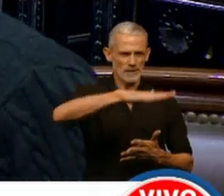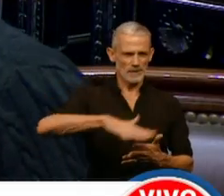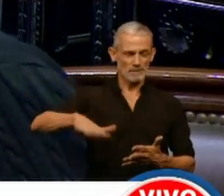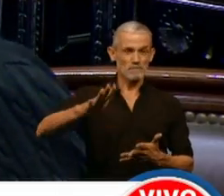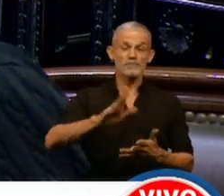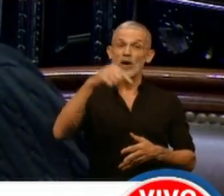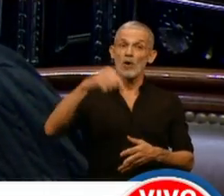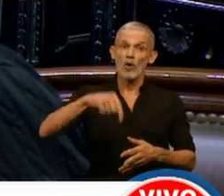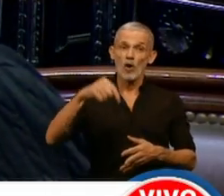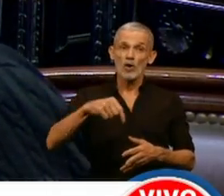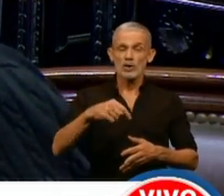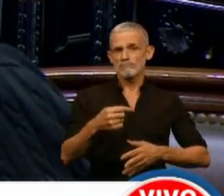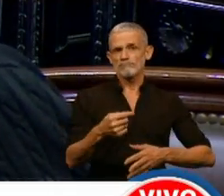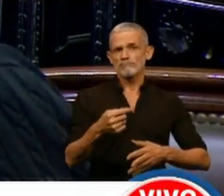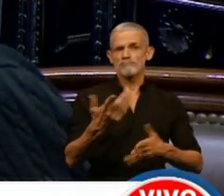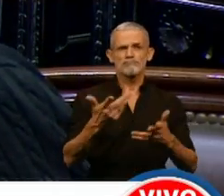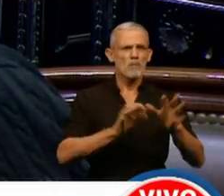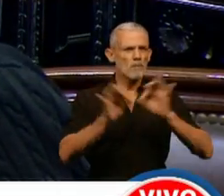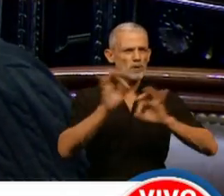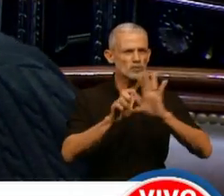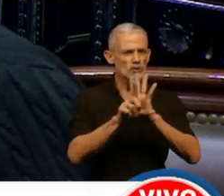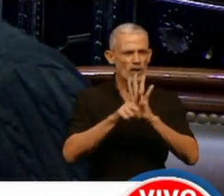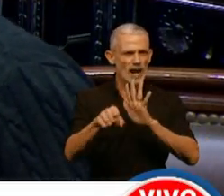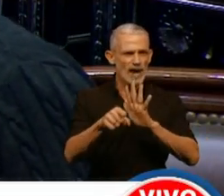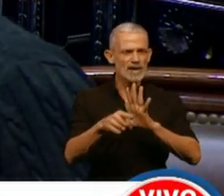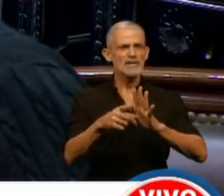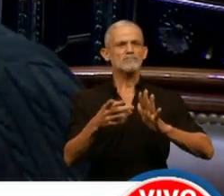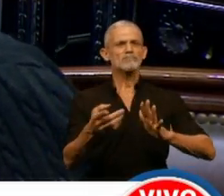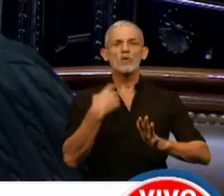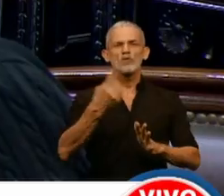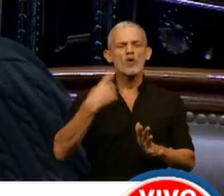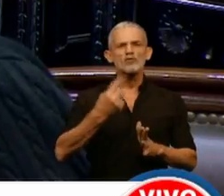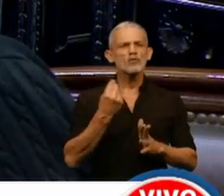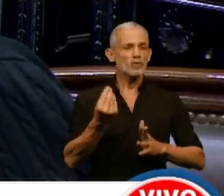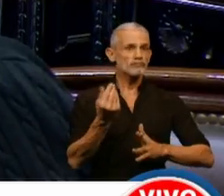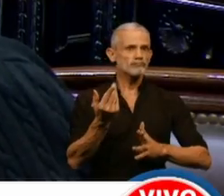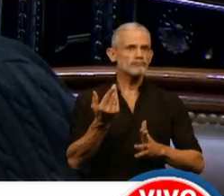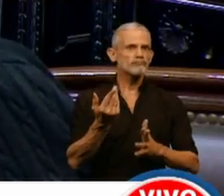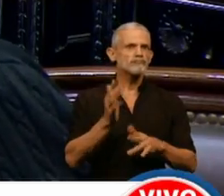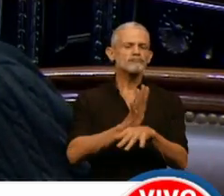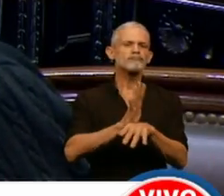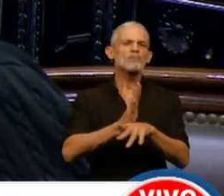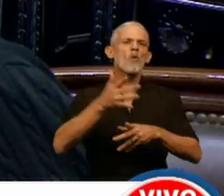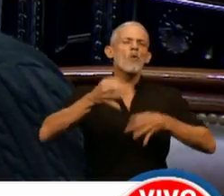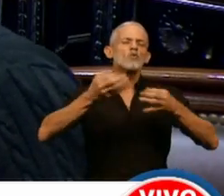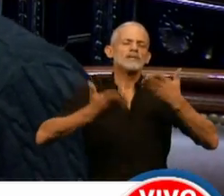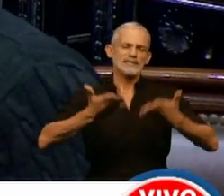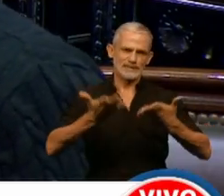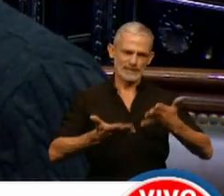hoy sin lugar a dudas tratando este proyecto estamos haciendo un acto de justicia